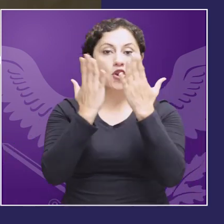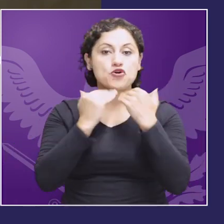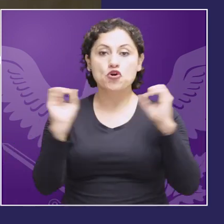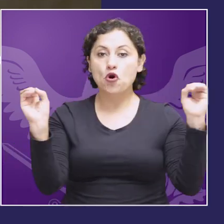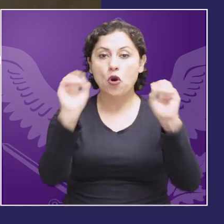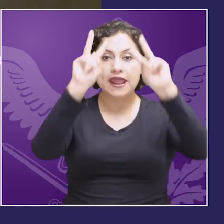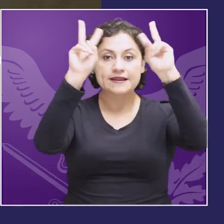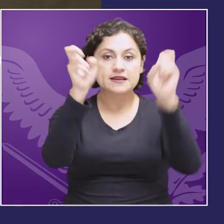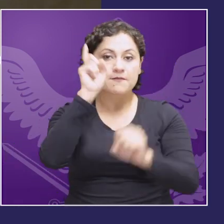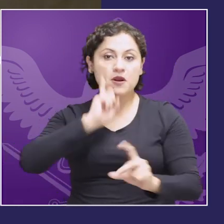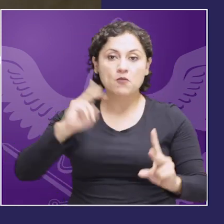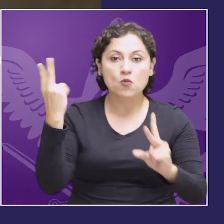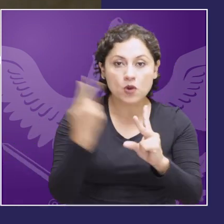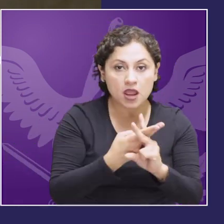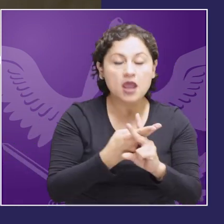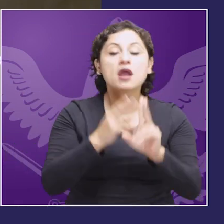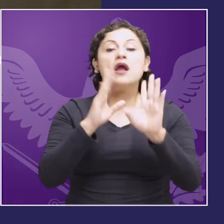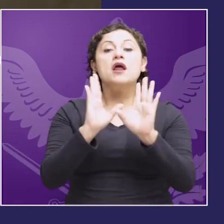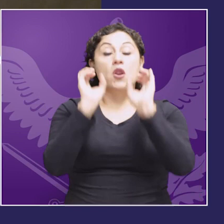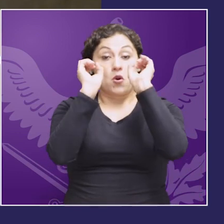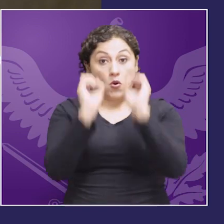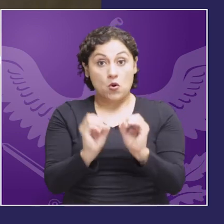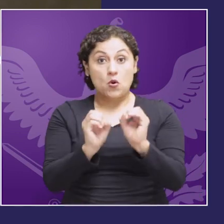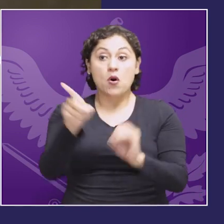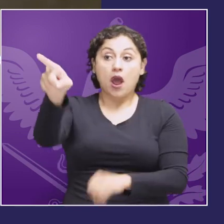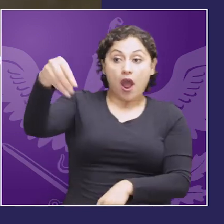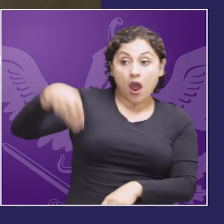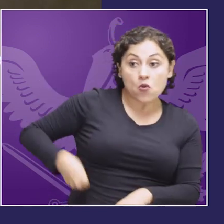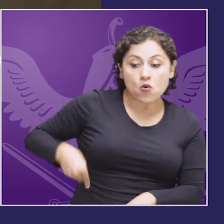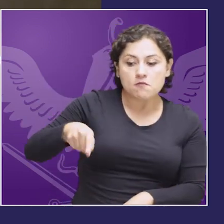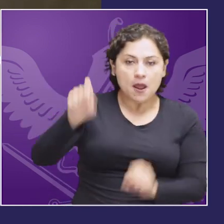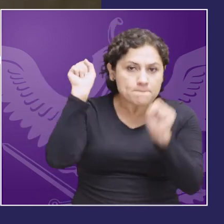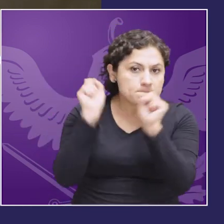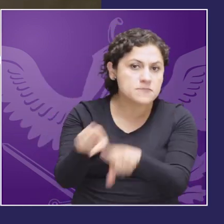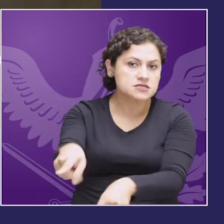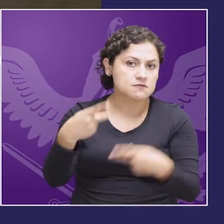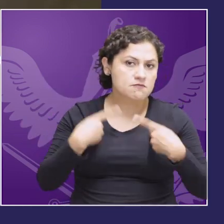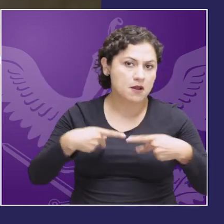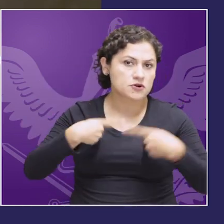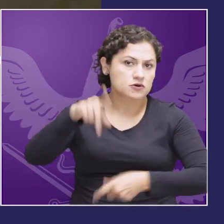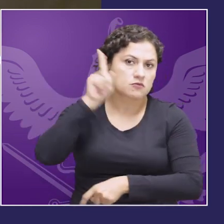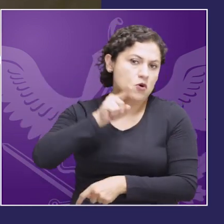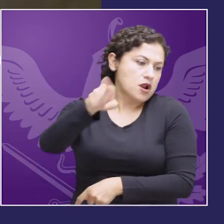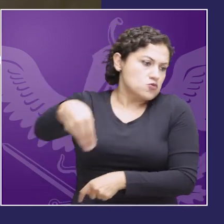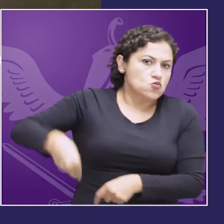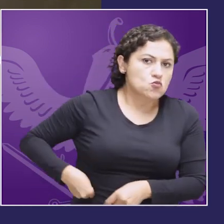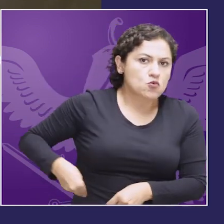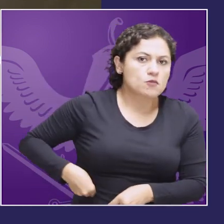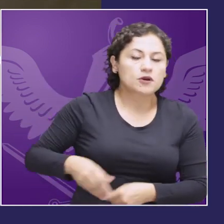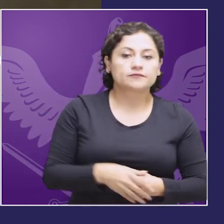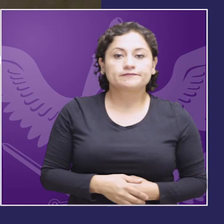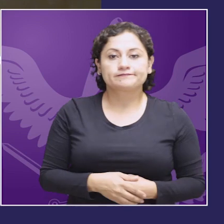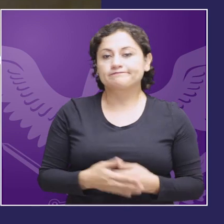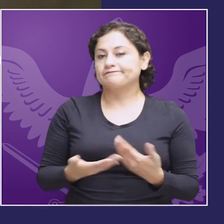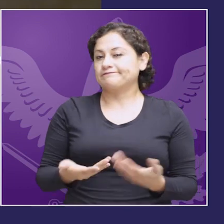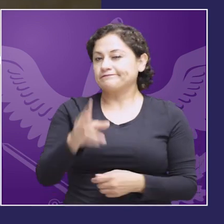problema y que automáticamente salen a dar conferencias de prensa en los que niegan la existencia del